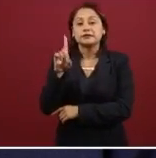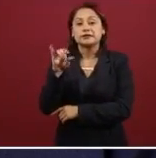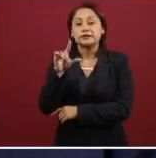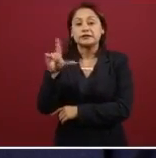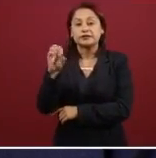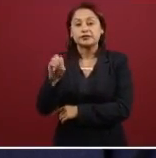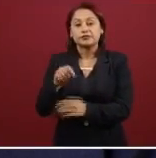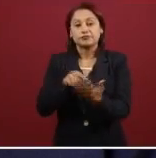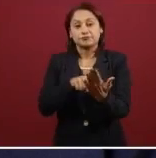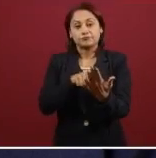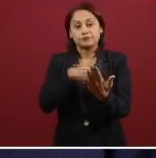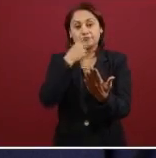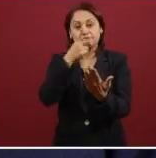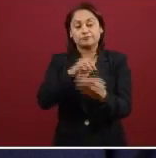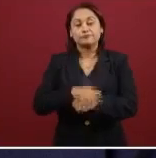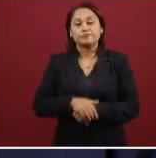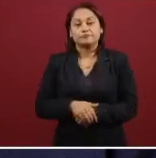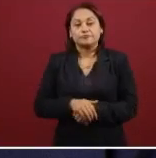tecnócratas,